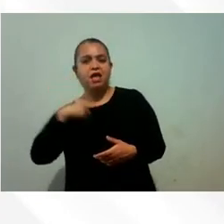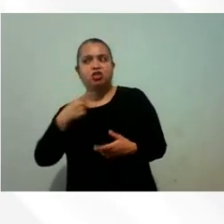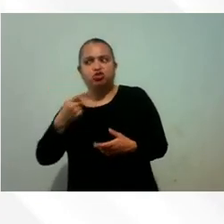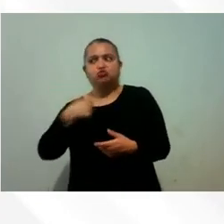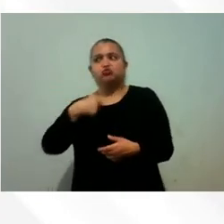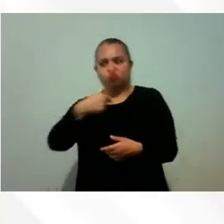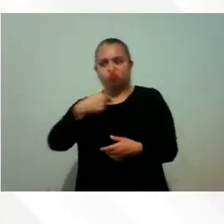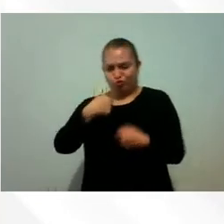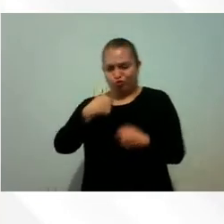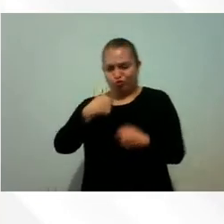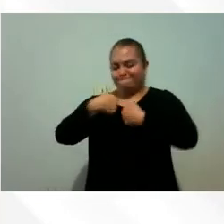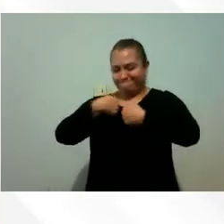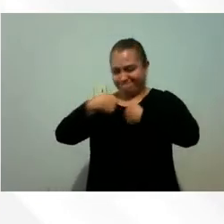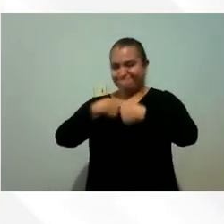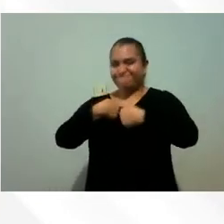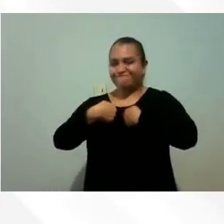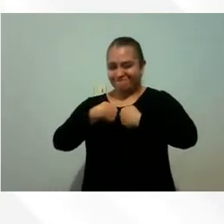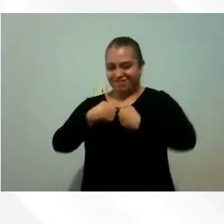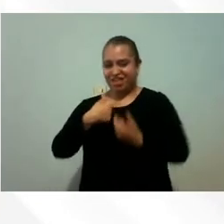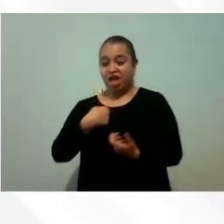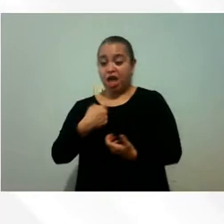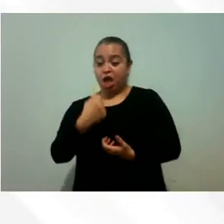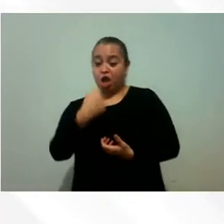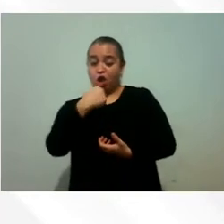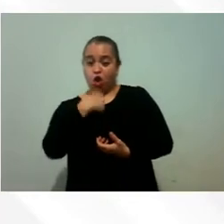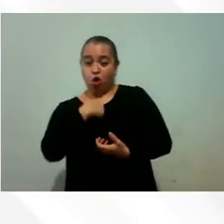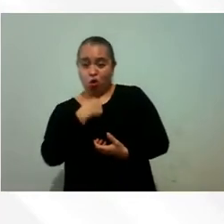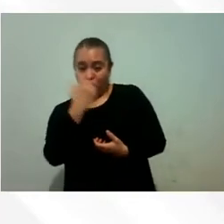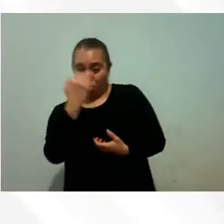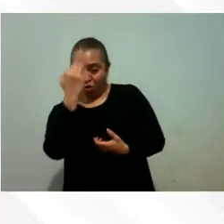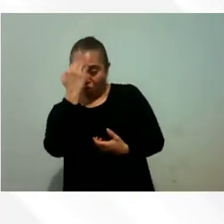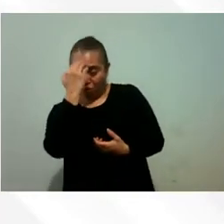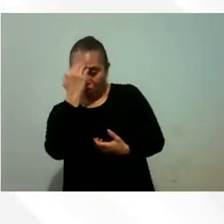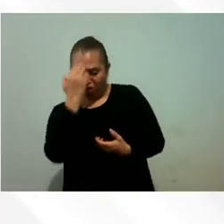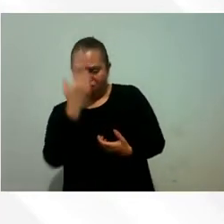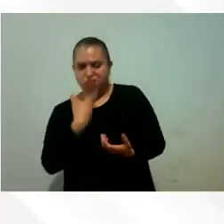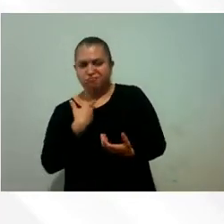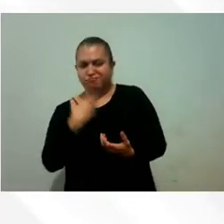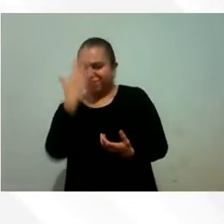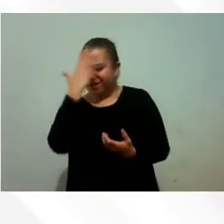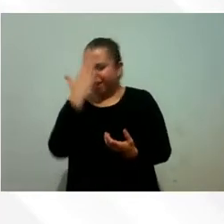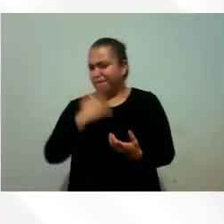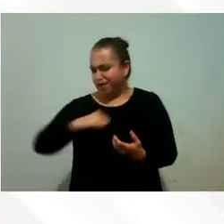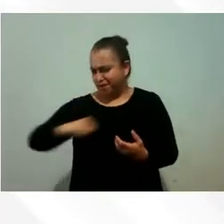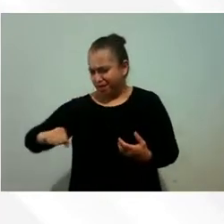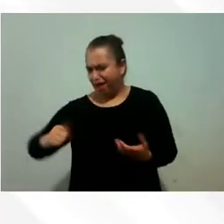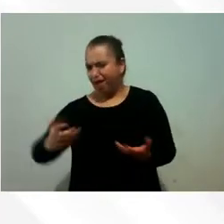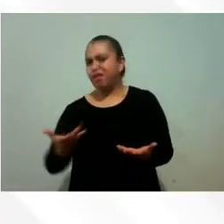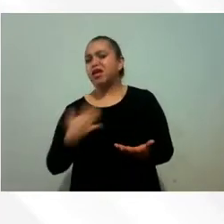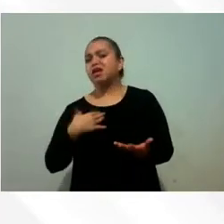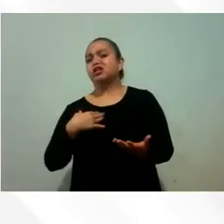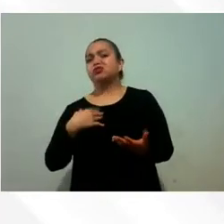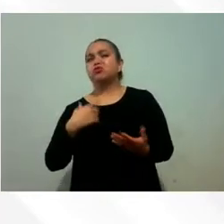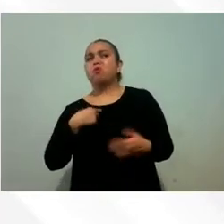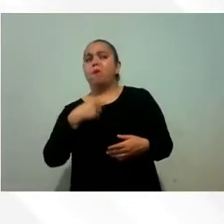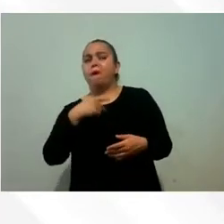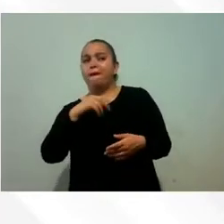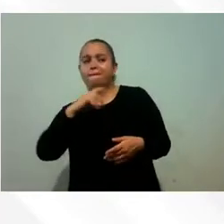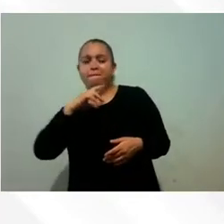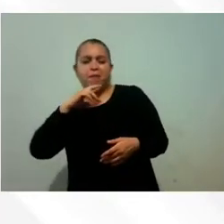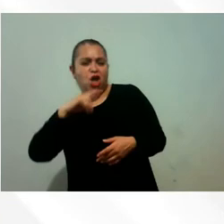el autoconocimiento, el conocer cuáles son mis talentos, pero también cuáles son mis áreas de oportunidad.